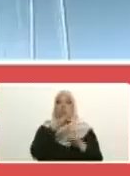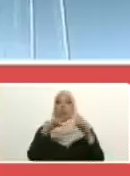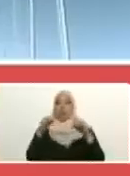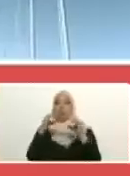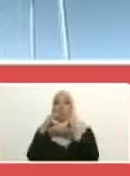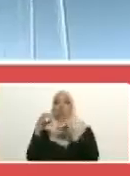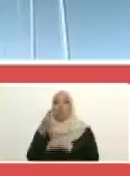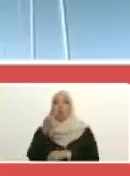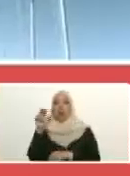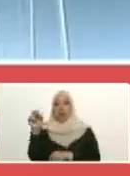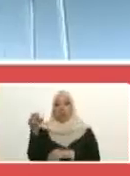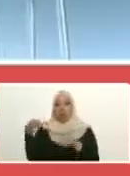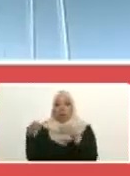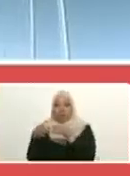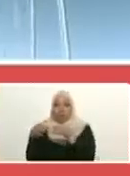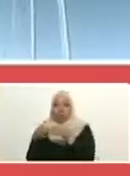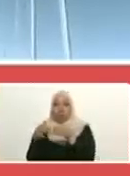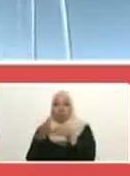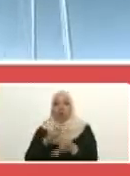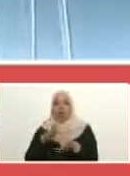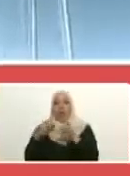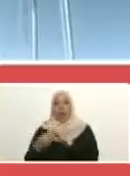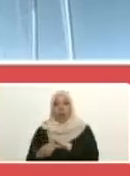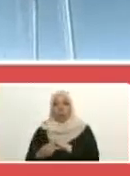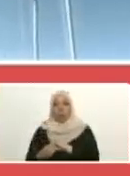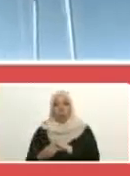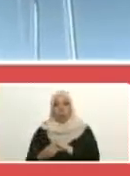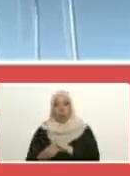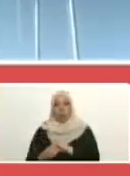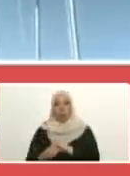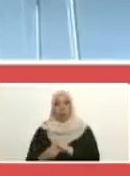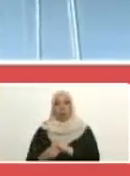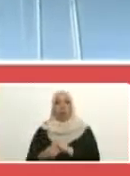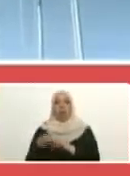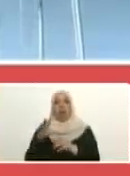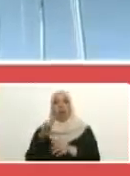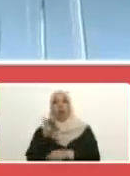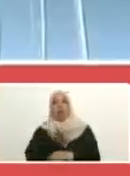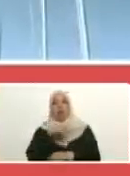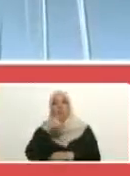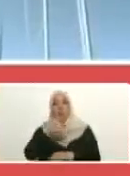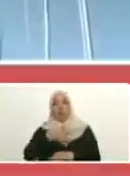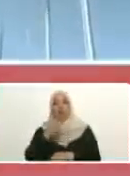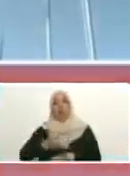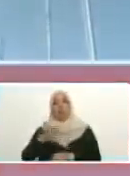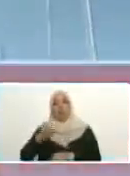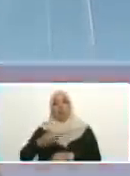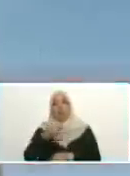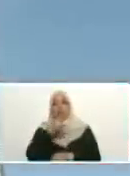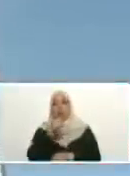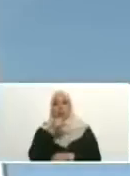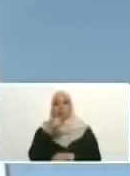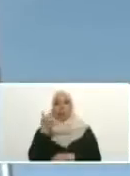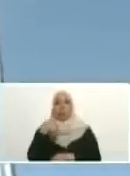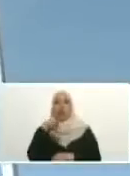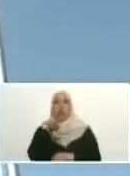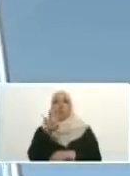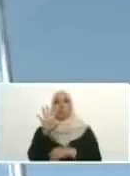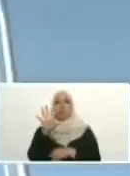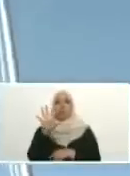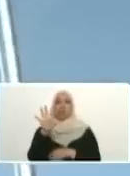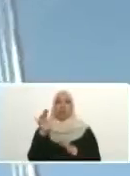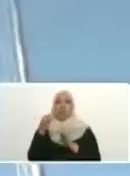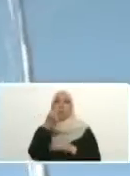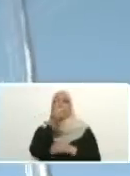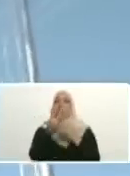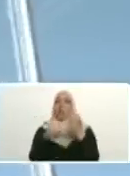30 diario, que nos va a convertir en, esto se traduce, mi comandante, que es lo importante, en